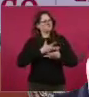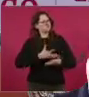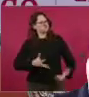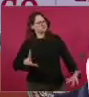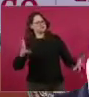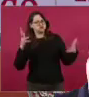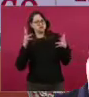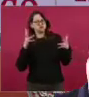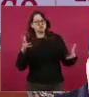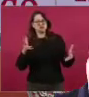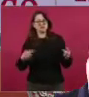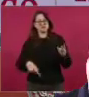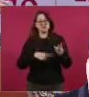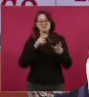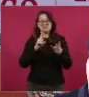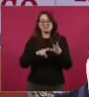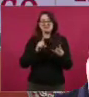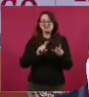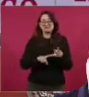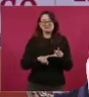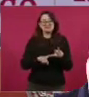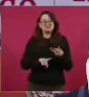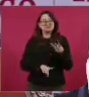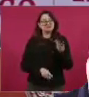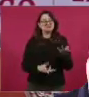desde mi punto de vista, es ese.